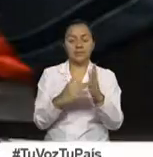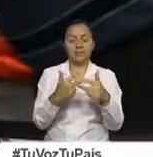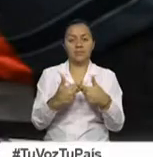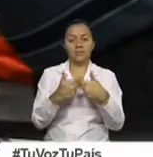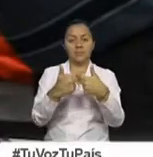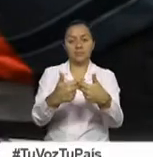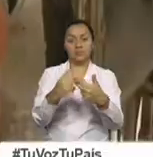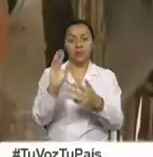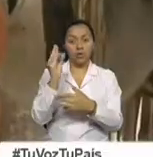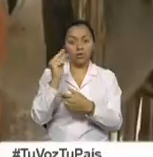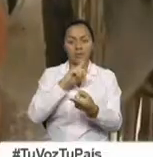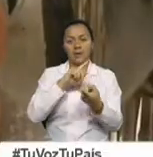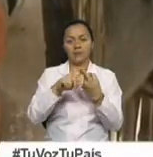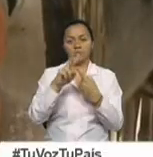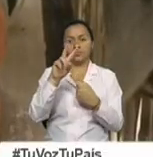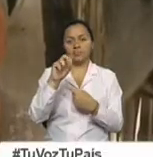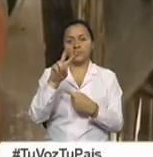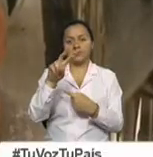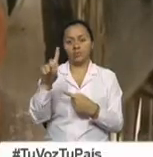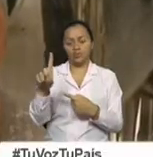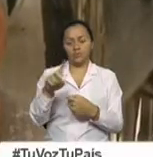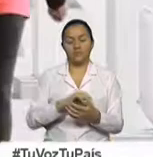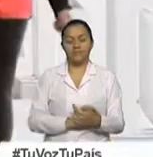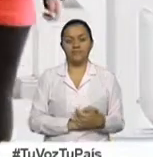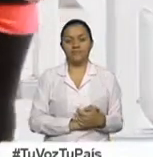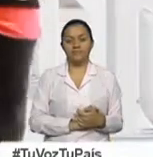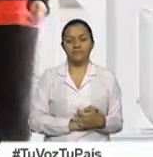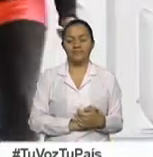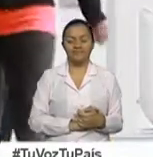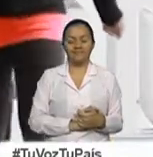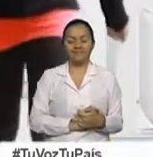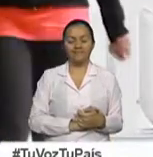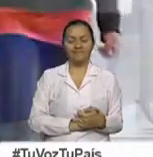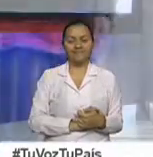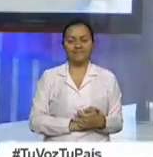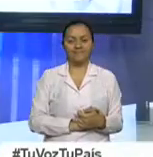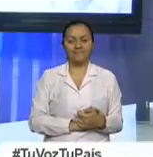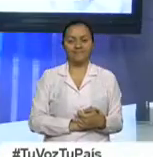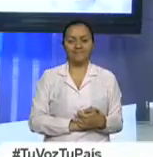hasta el 2021. Caterine Morejón, Noticiero Ciudadano.